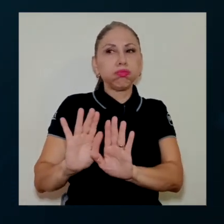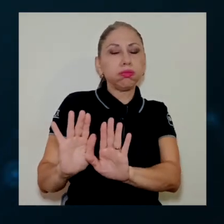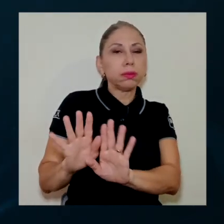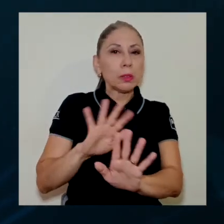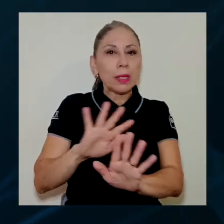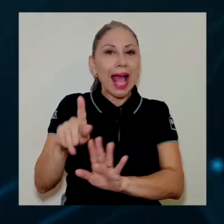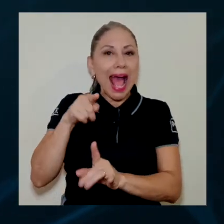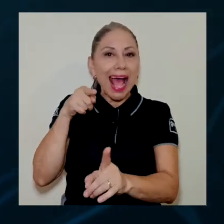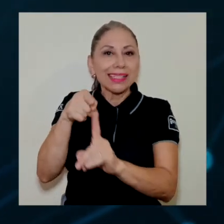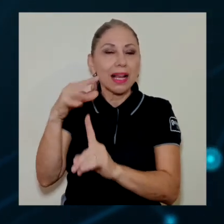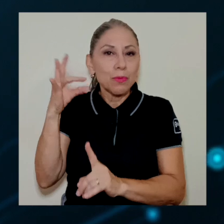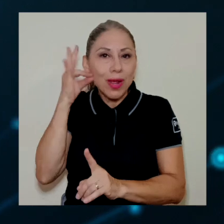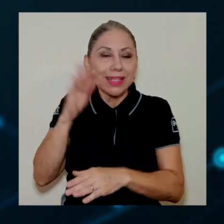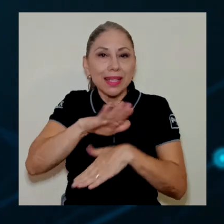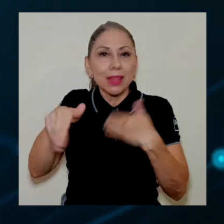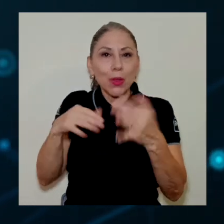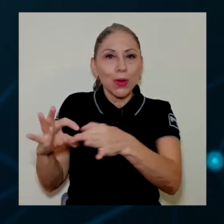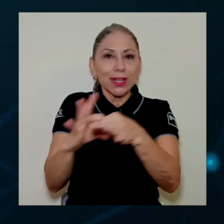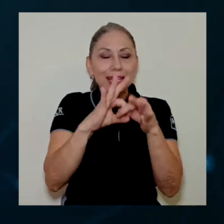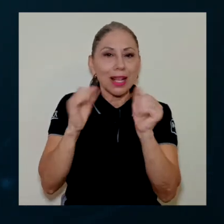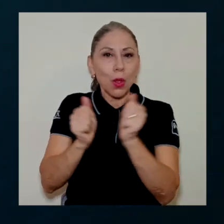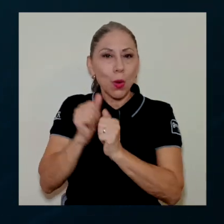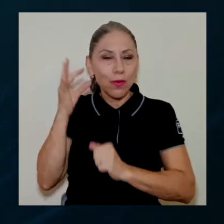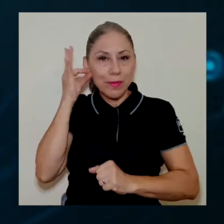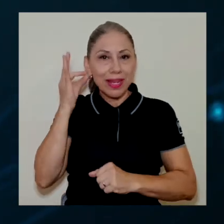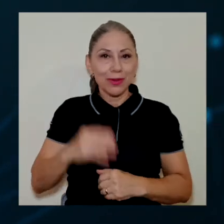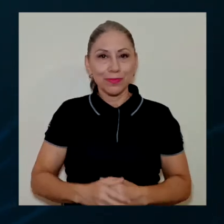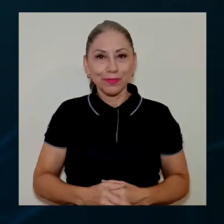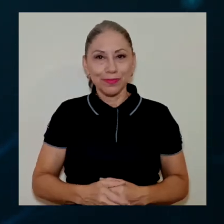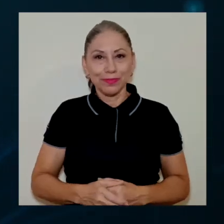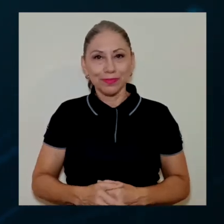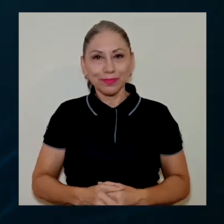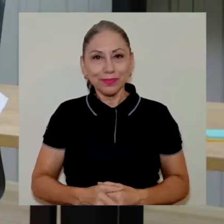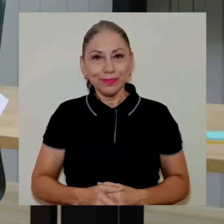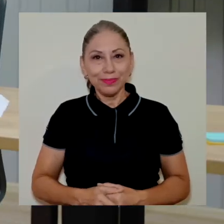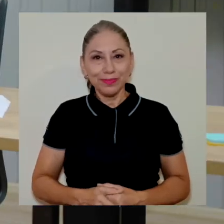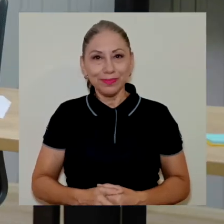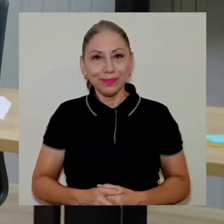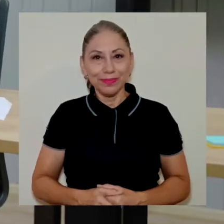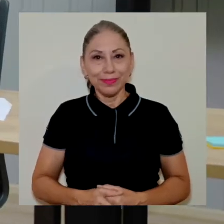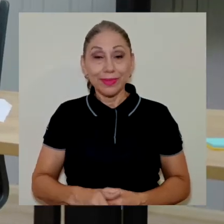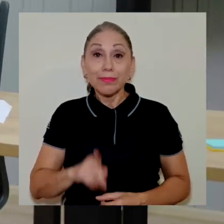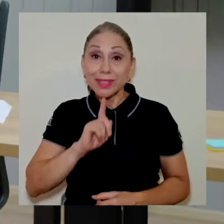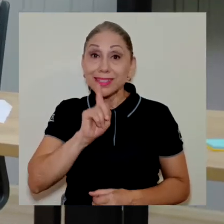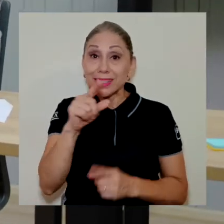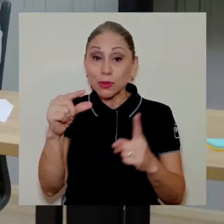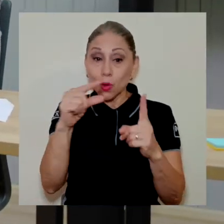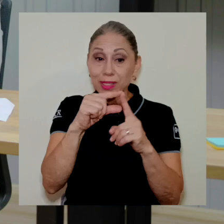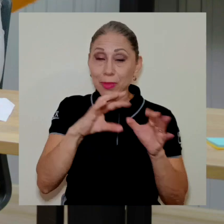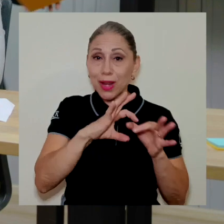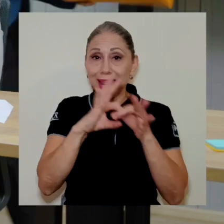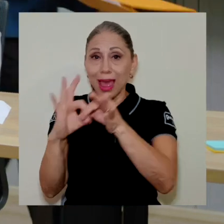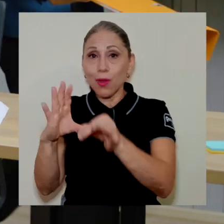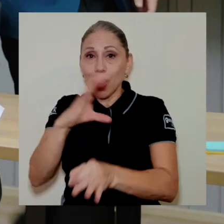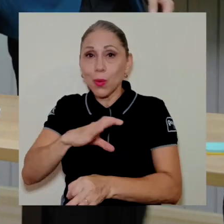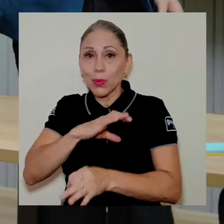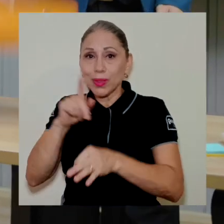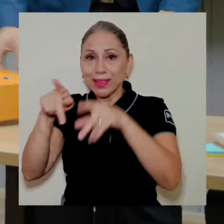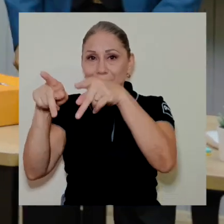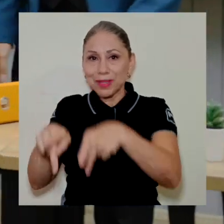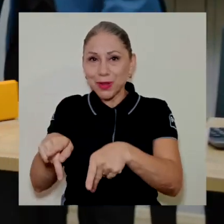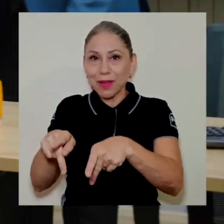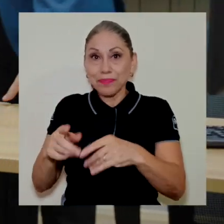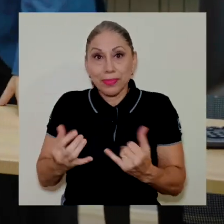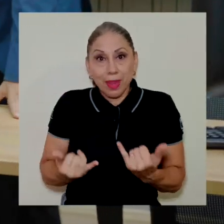desprecio hacia las mujeres y todo lo relacionado con lo femenino. Si bien es un concepto ligado a la conducta de una